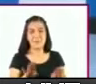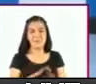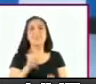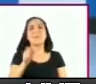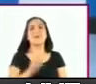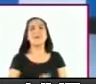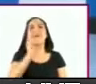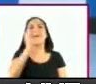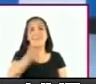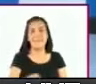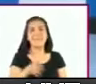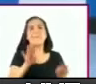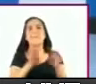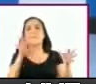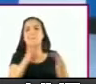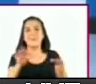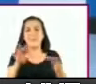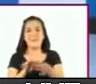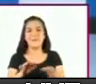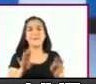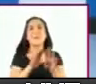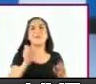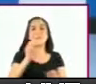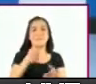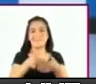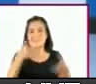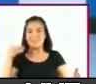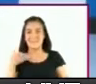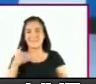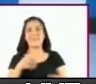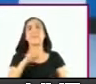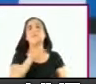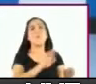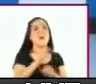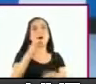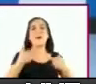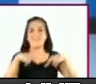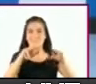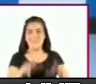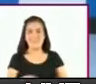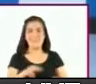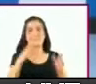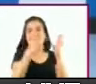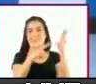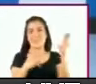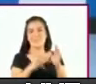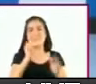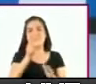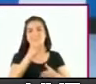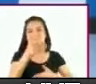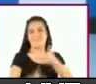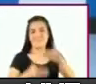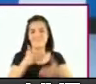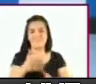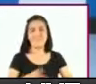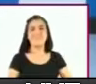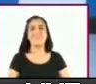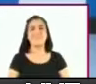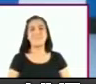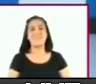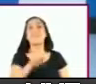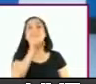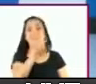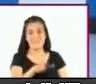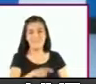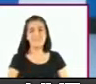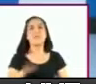nos ha permitido determinar las expresiones algebraicas que representan la regla de una sucesión. Y